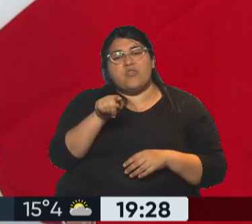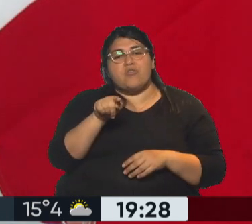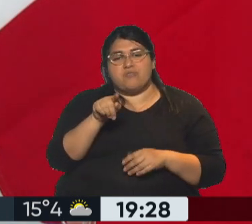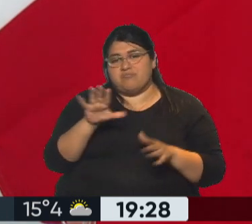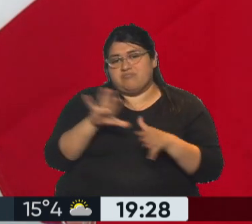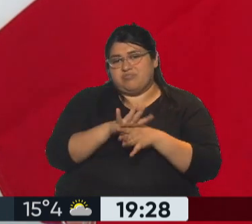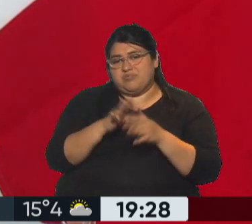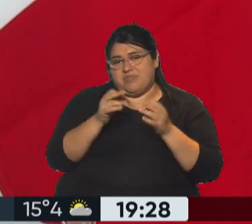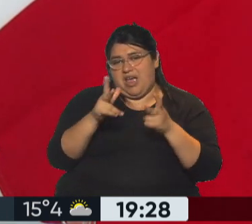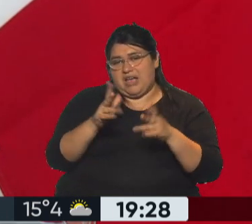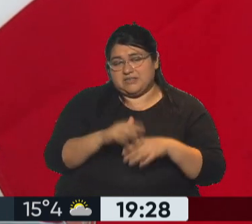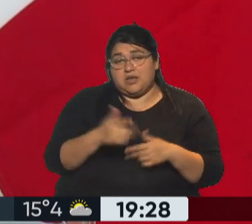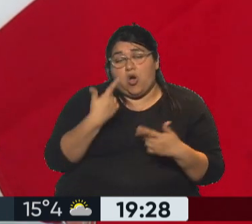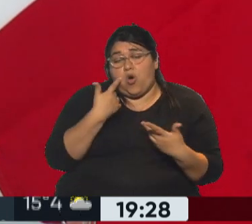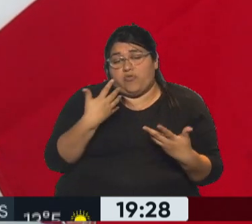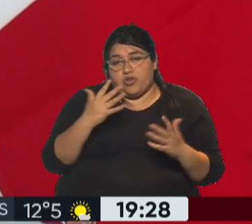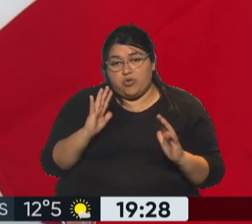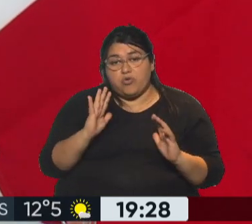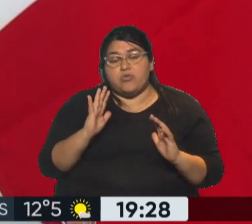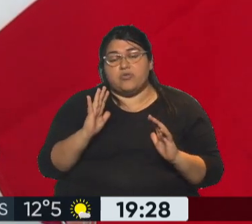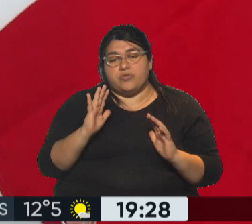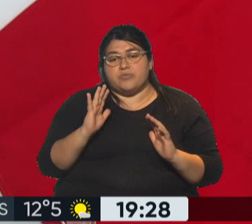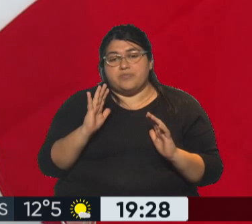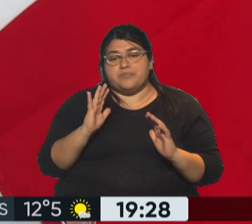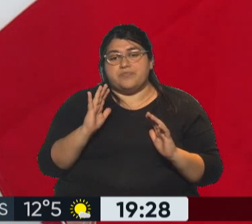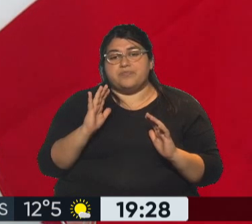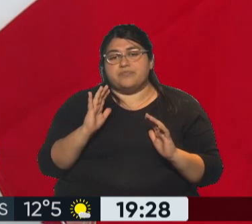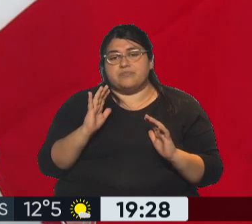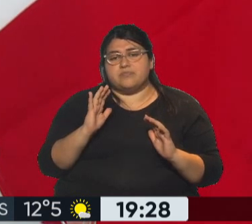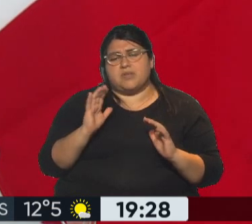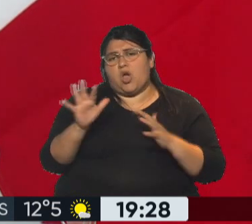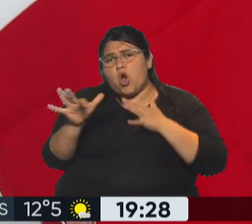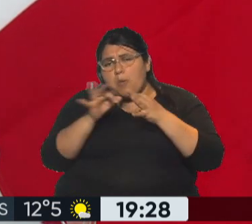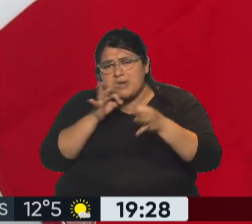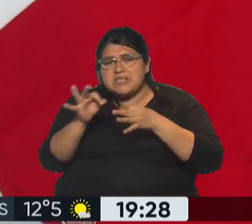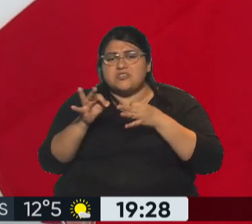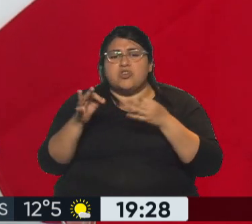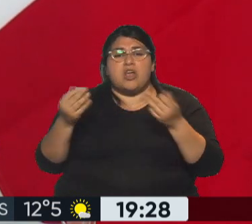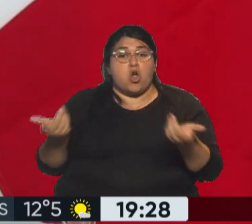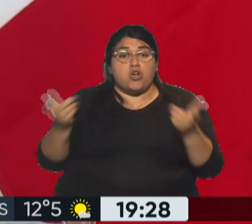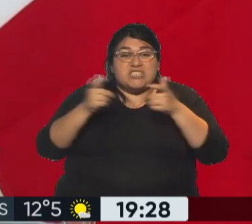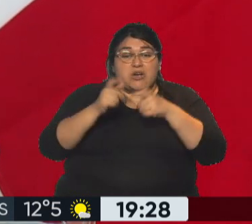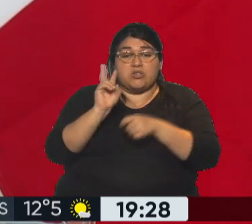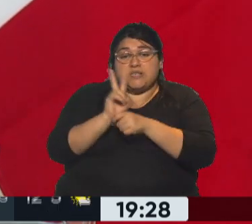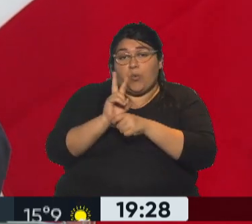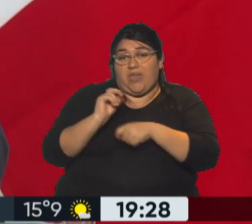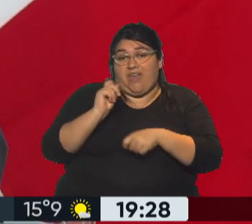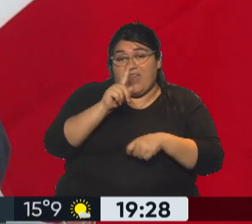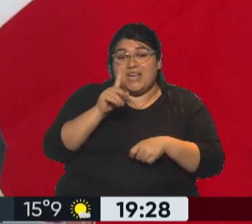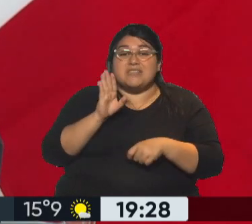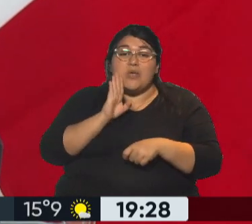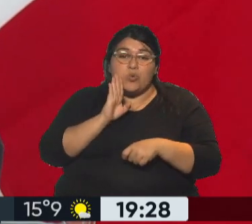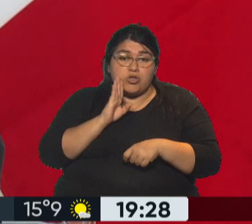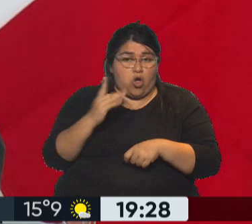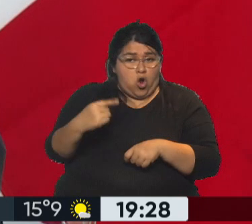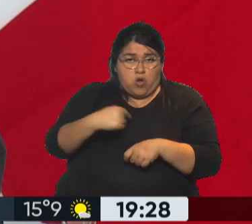concrete. Obviamente, en todas las conversaciones con el Consejo de Seguridad de los Estados Unidos, el tema de Venezuela conmigo